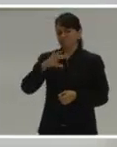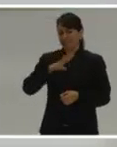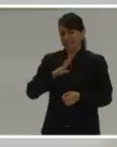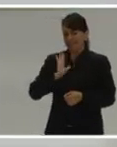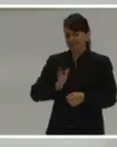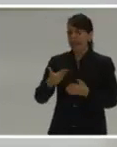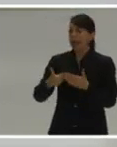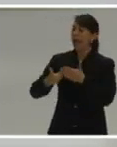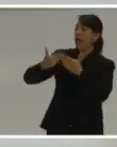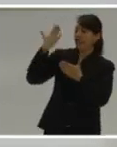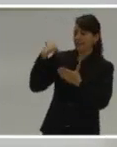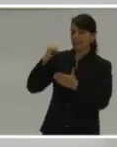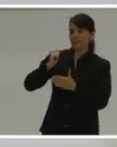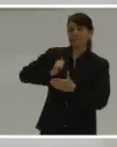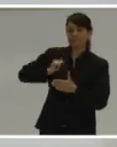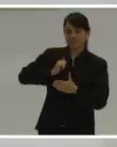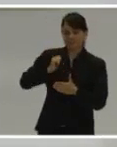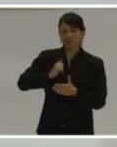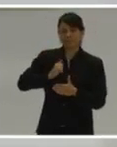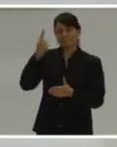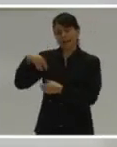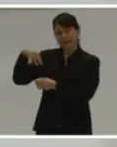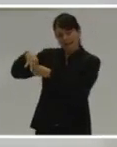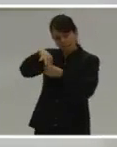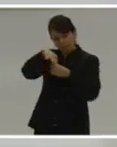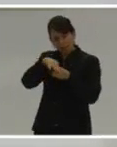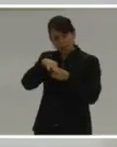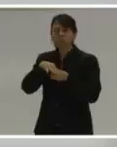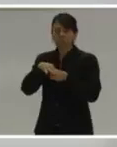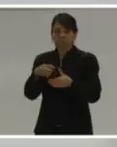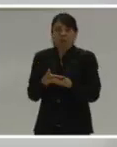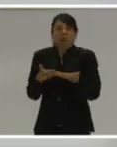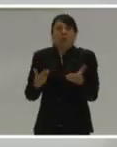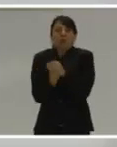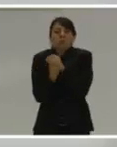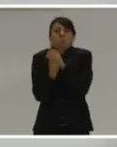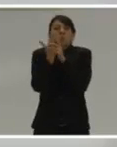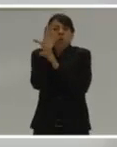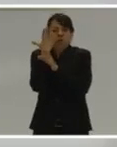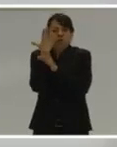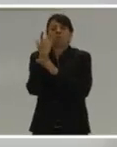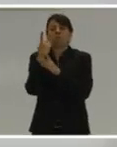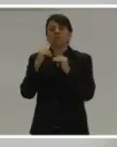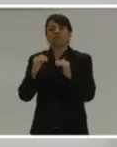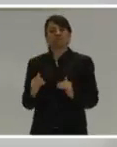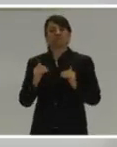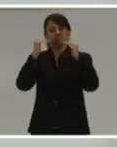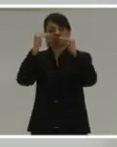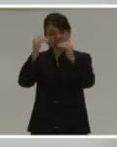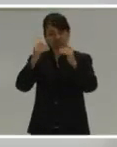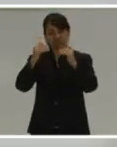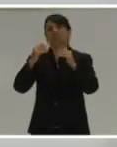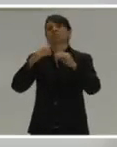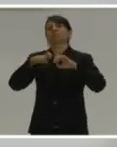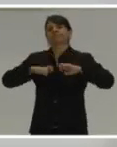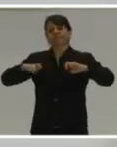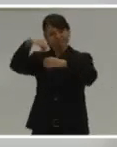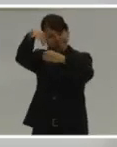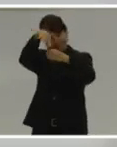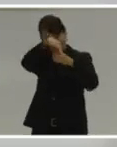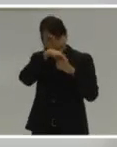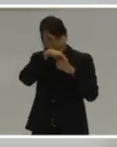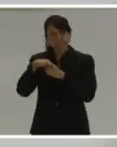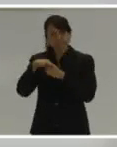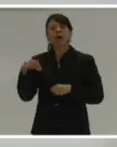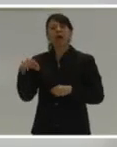y ahora Tribunal Supremo Electoral Plurinacional, existe mucha experiencia. Pero lo que sí